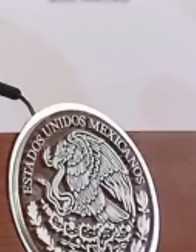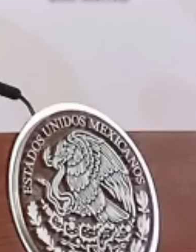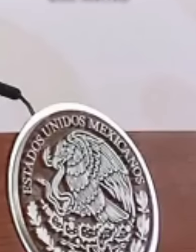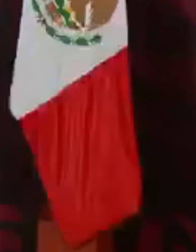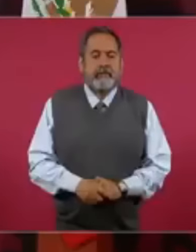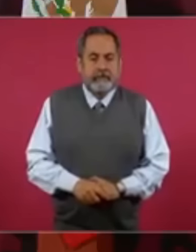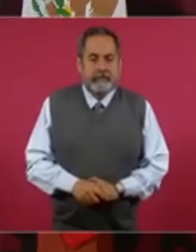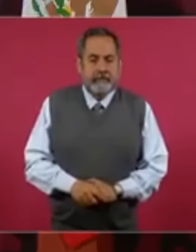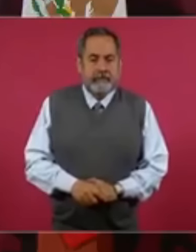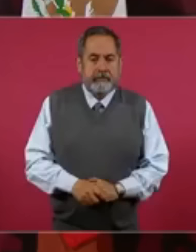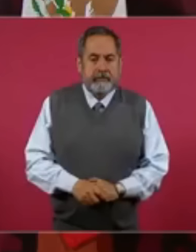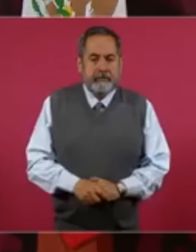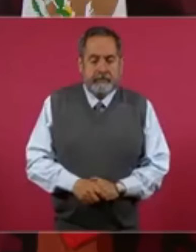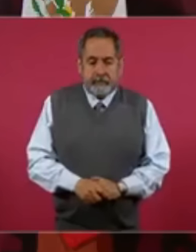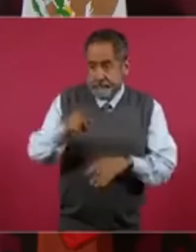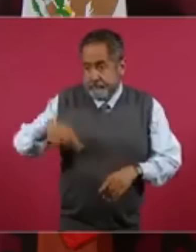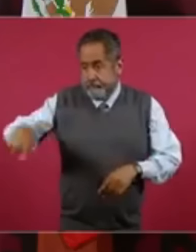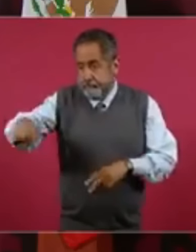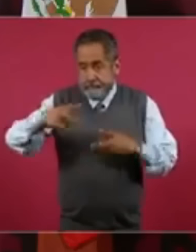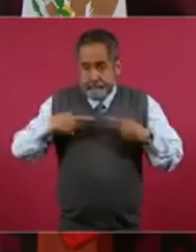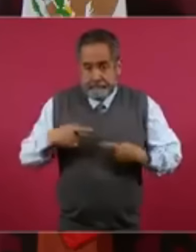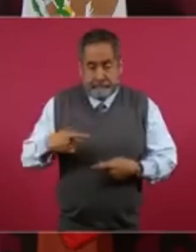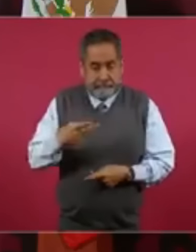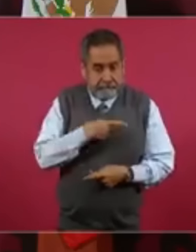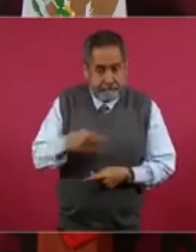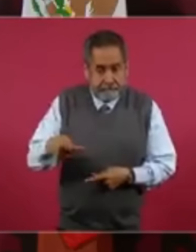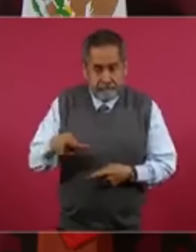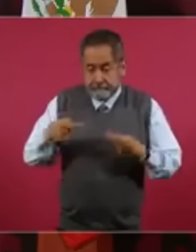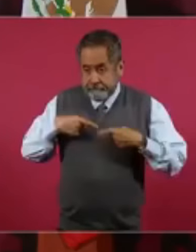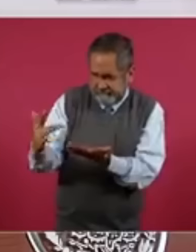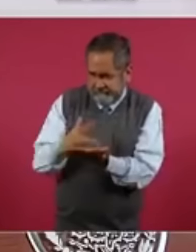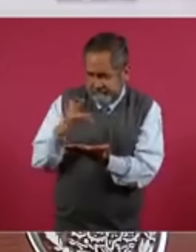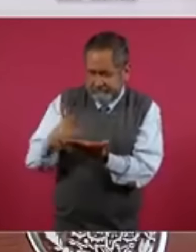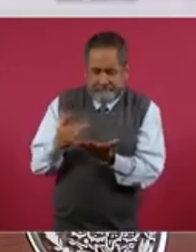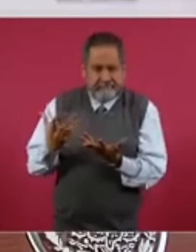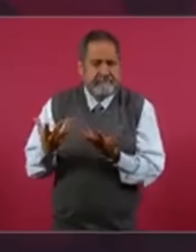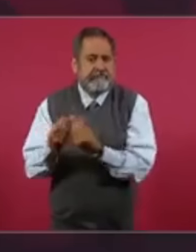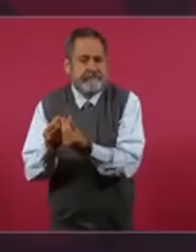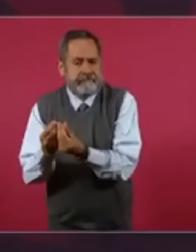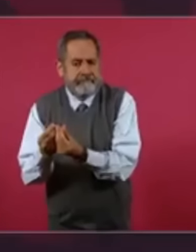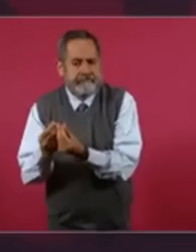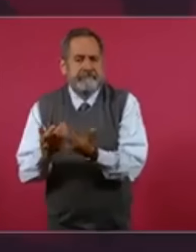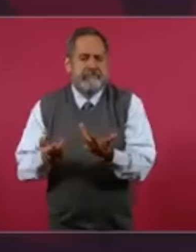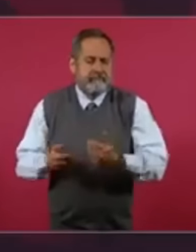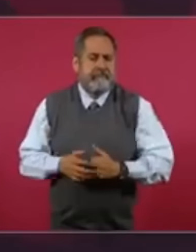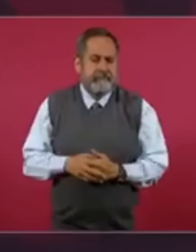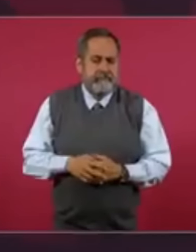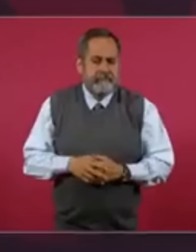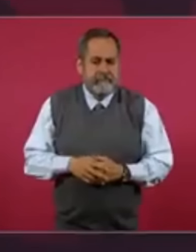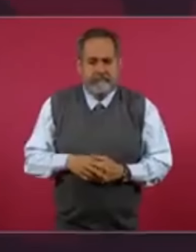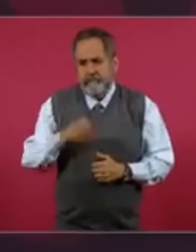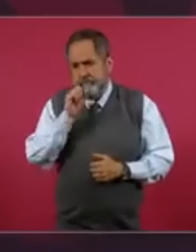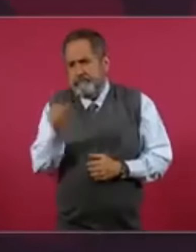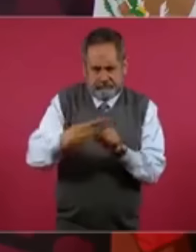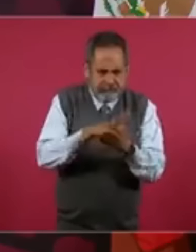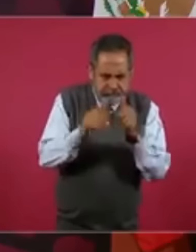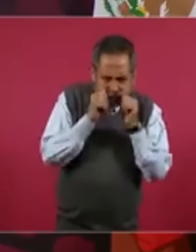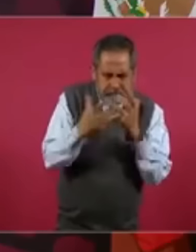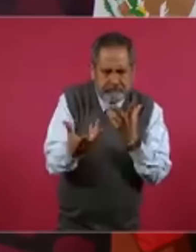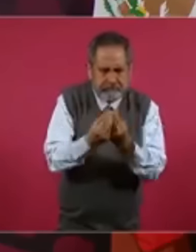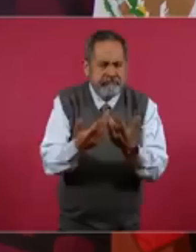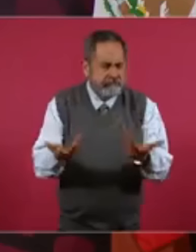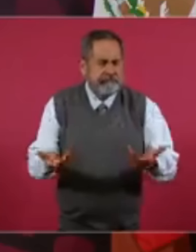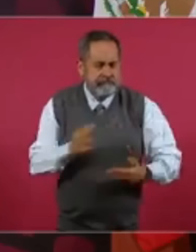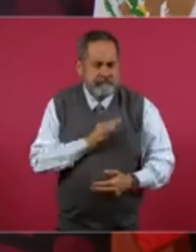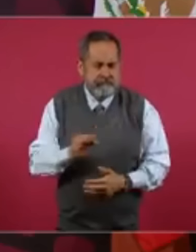en los pobres, en el pueblo raso, también en las clases medias,